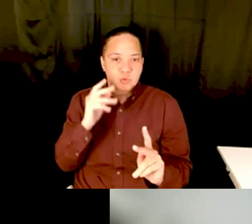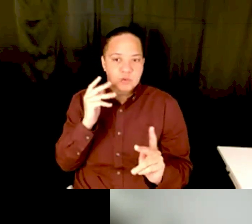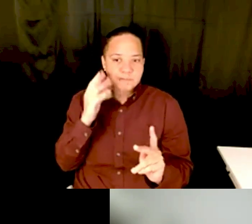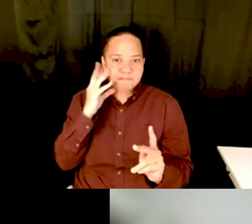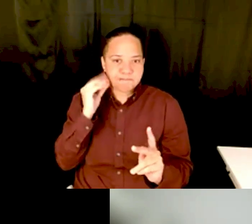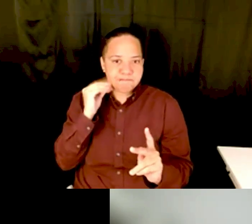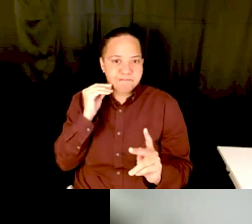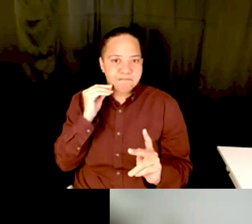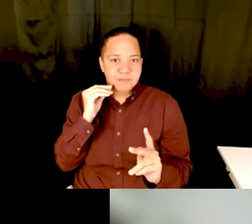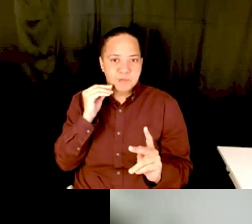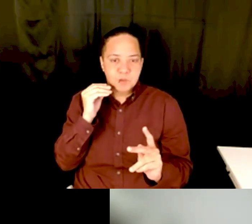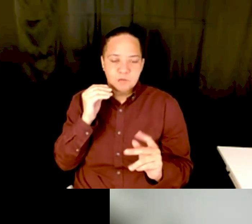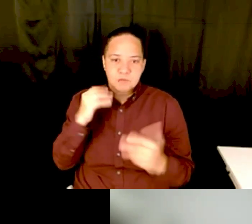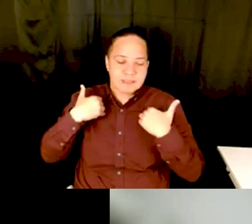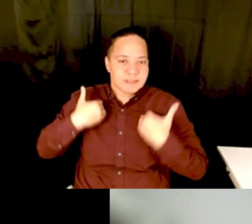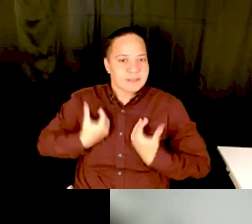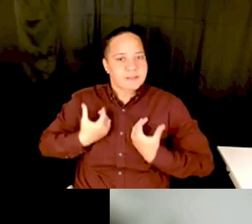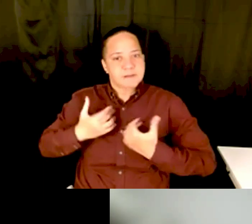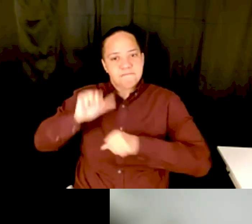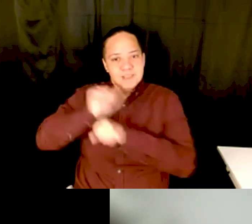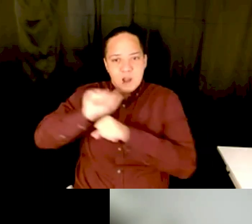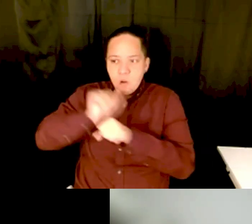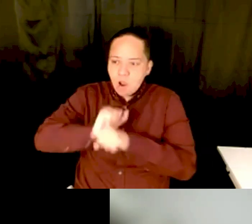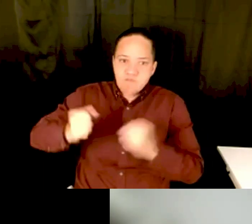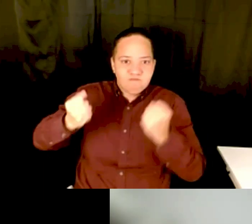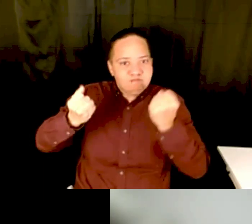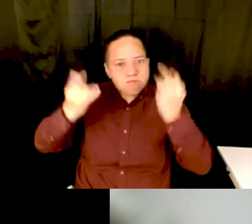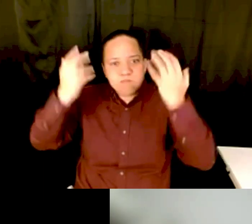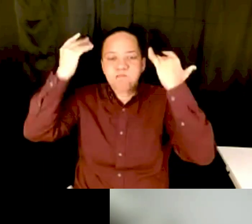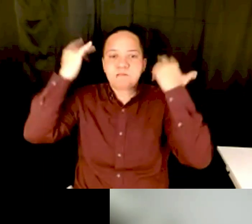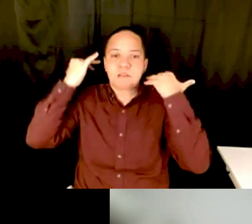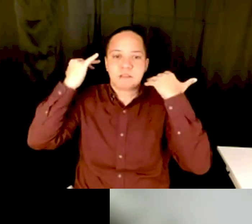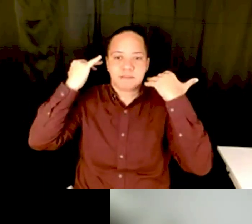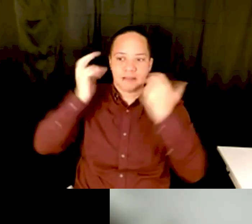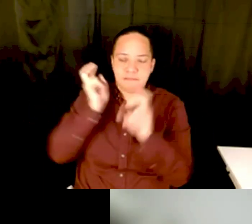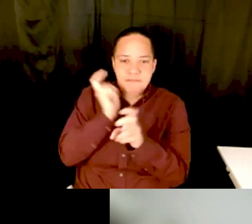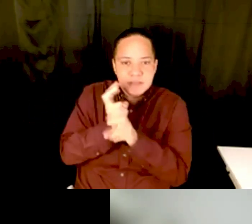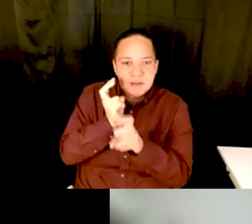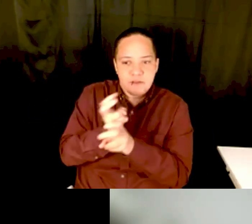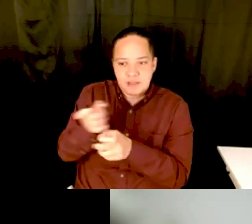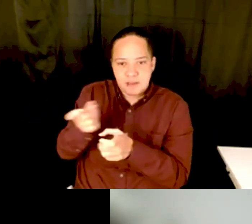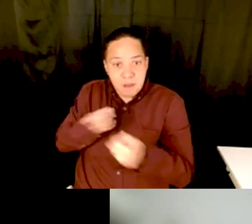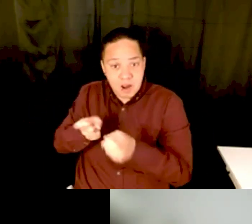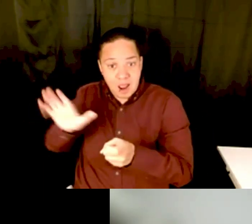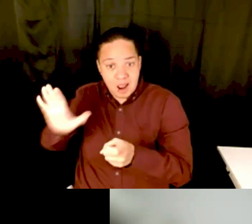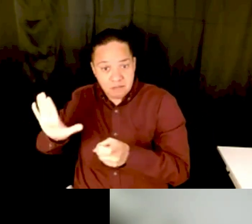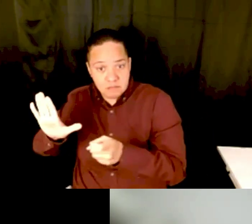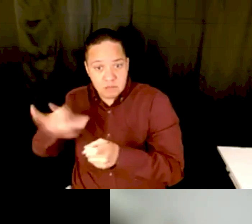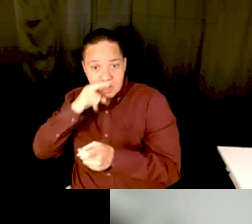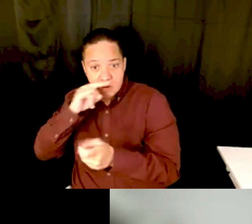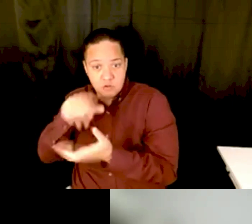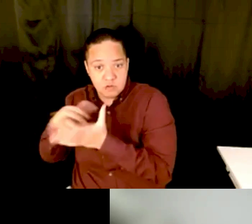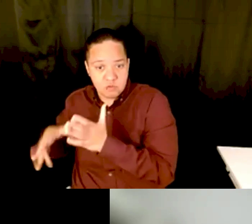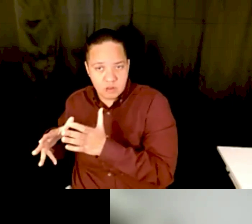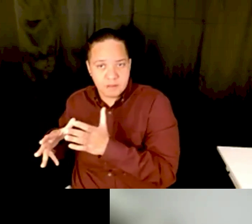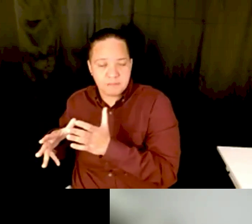un burnout, un exceso de trabajo, un exceso de estrés que se está haciendo más difícil manejarlo? Y yo creo que entonces en